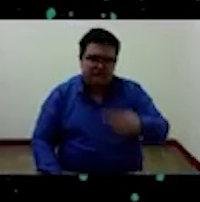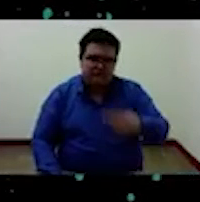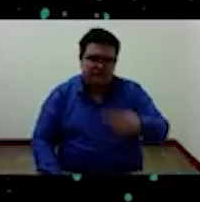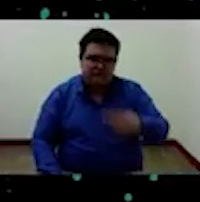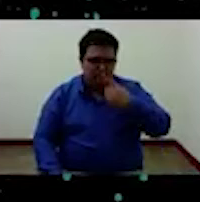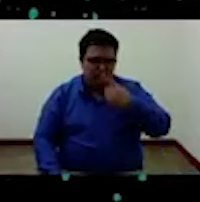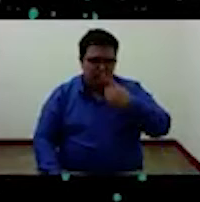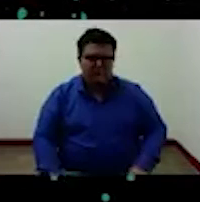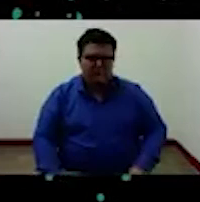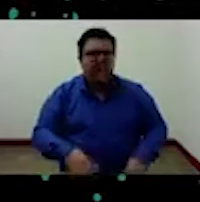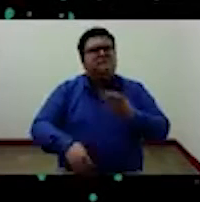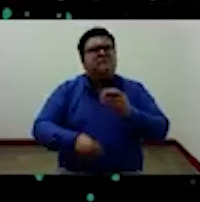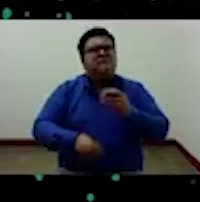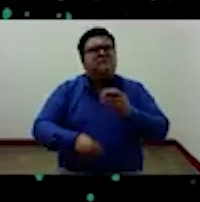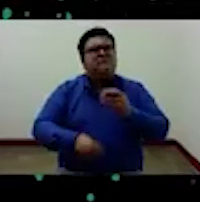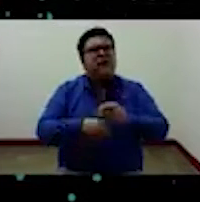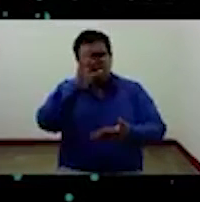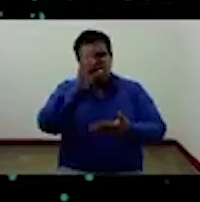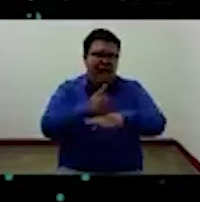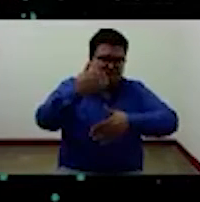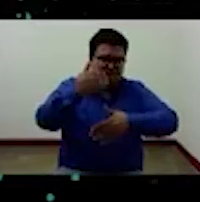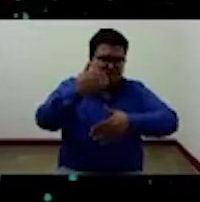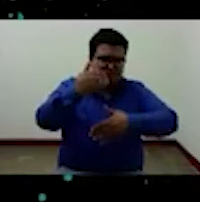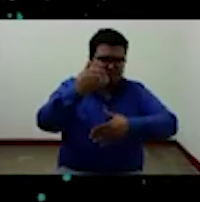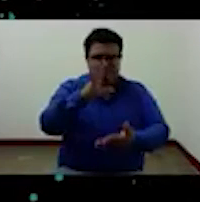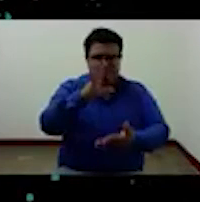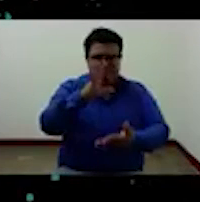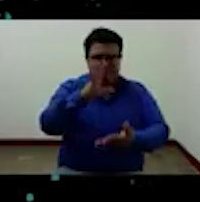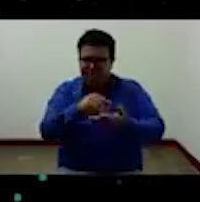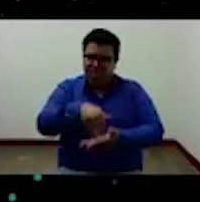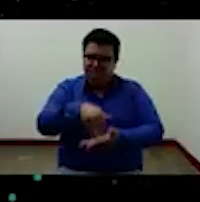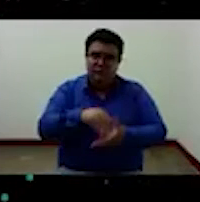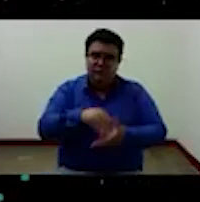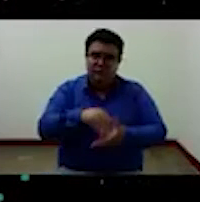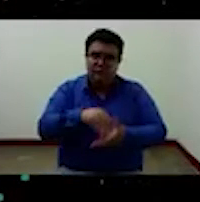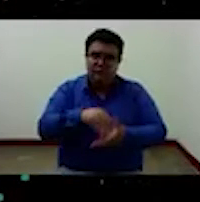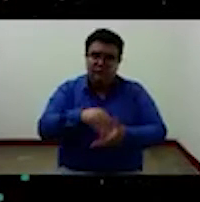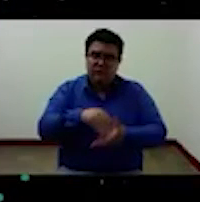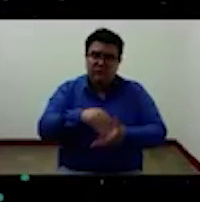precisión, pero entonces voy a compartirles pantalla